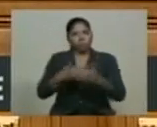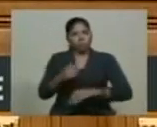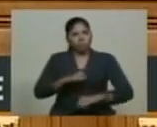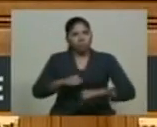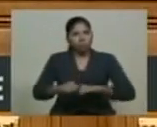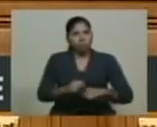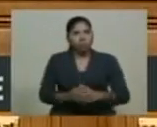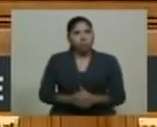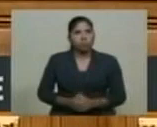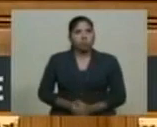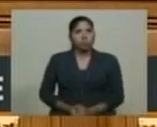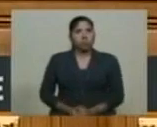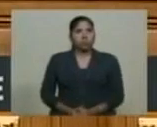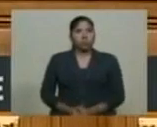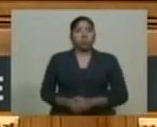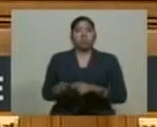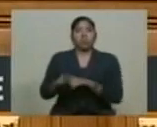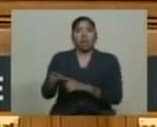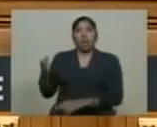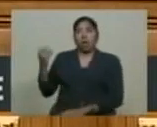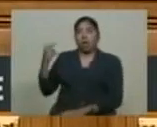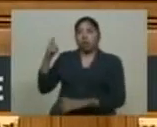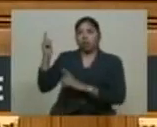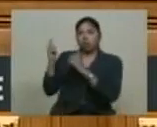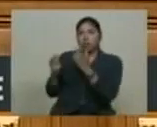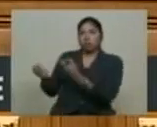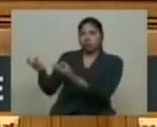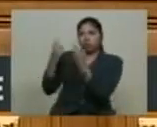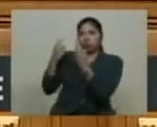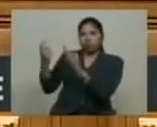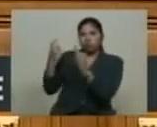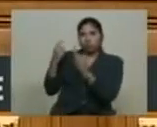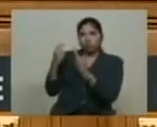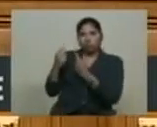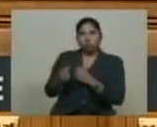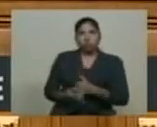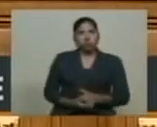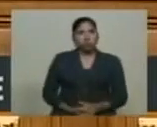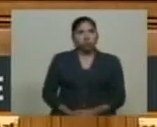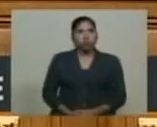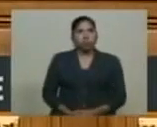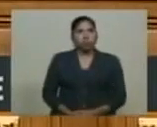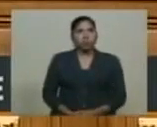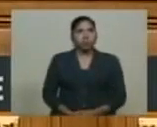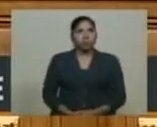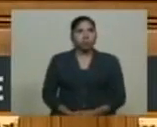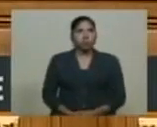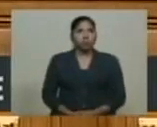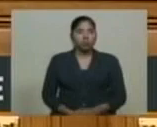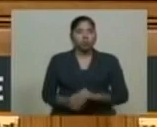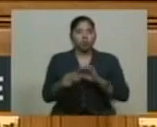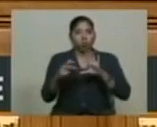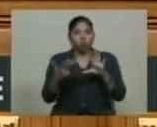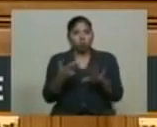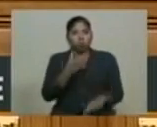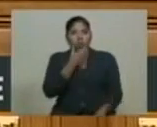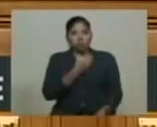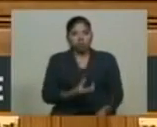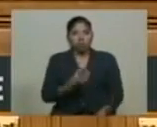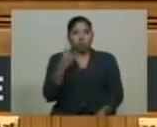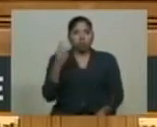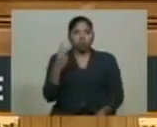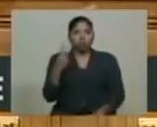habló el comandante invicto Hugo Chávez Frías en su estremecedora proclama del 8 de diciembre del